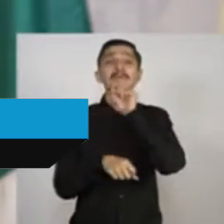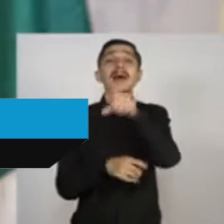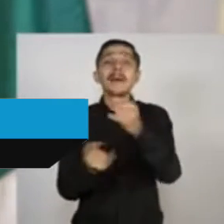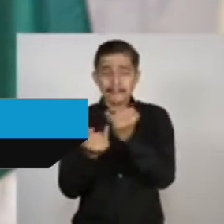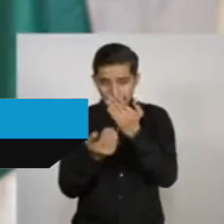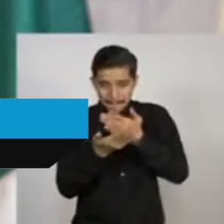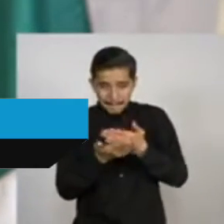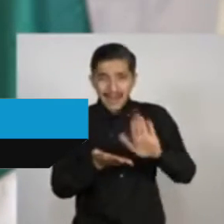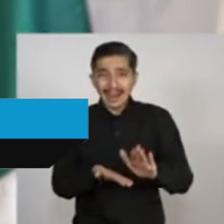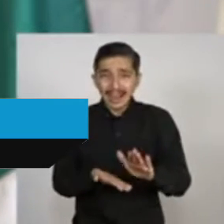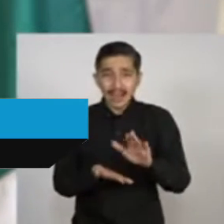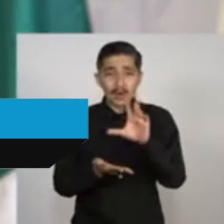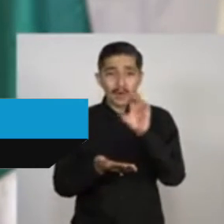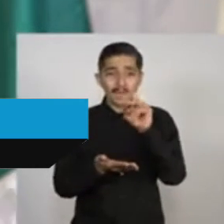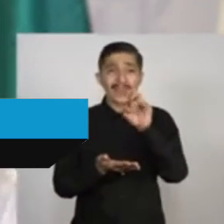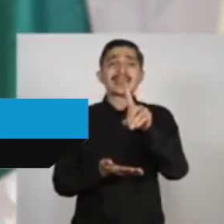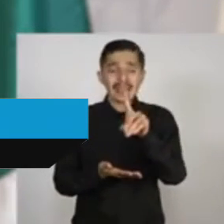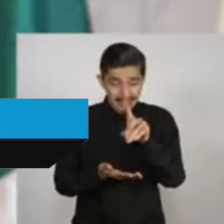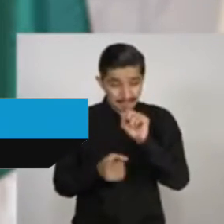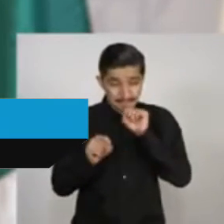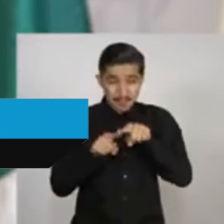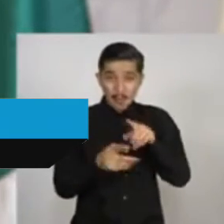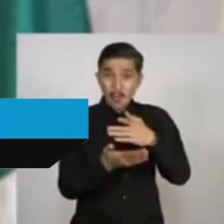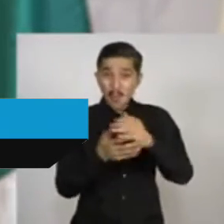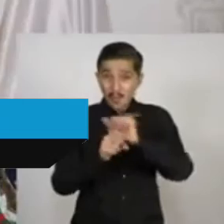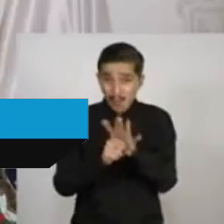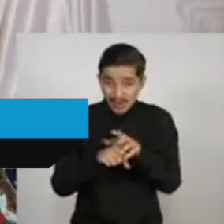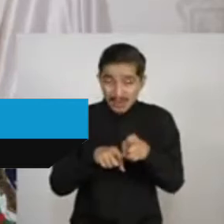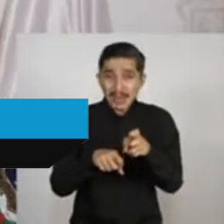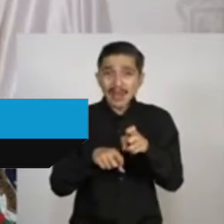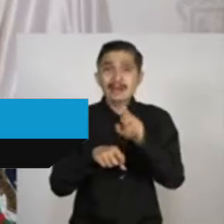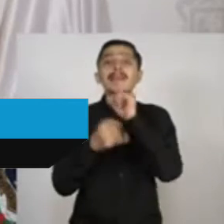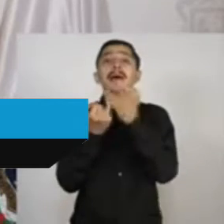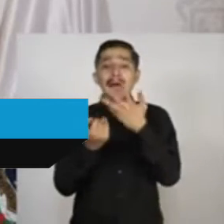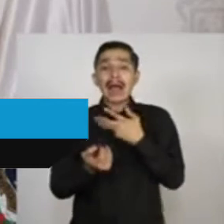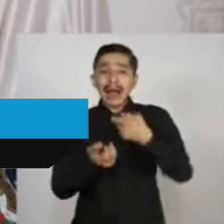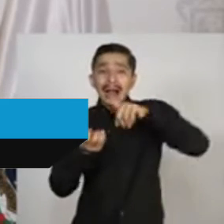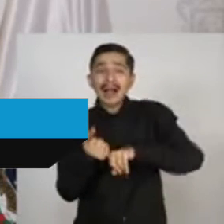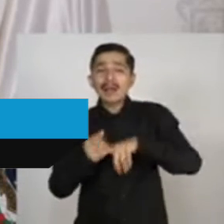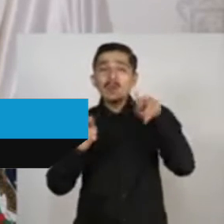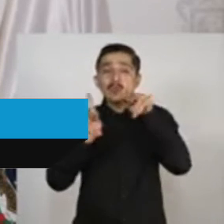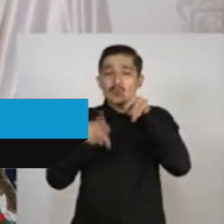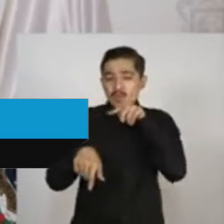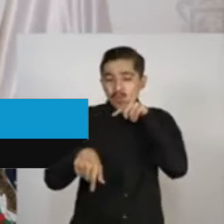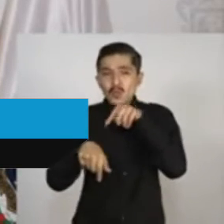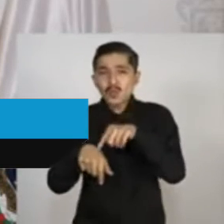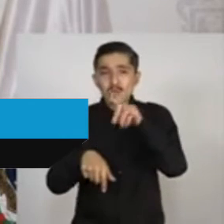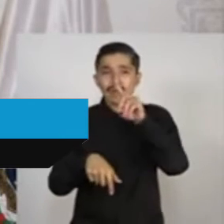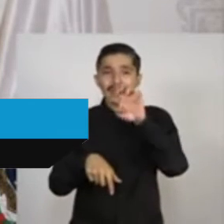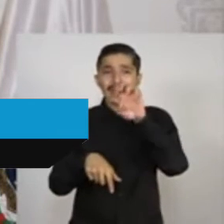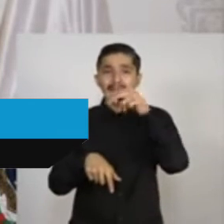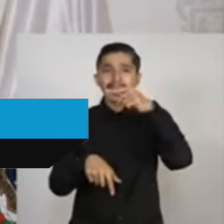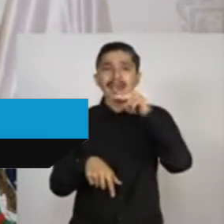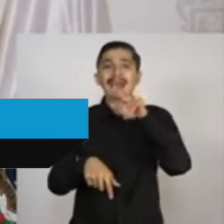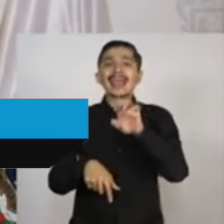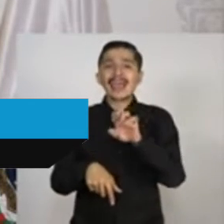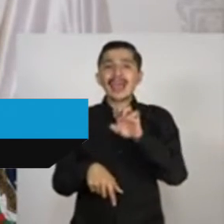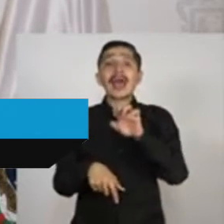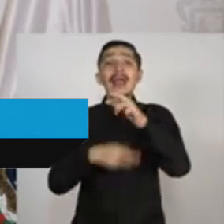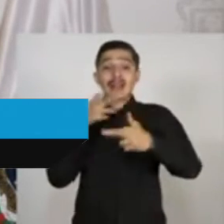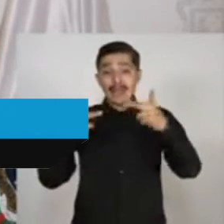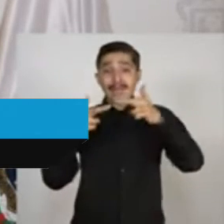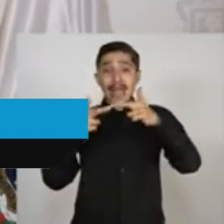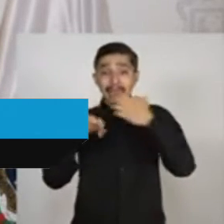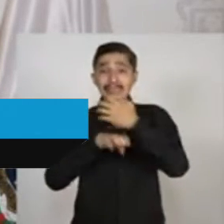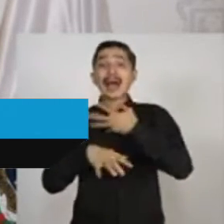sanitarias en casa, en los espacios públicos, en las actividades de carácter social y